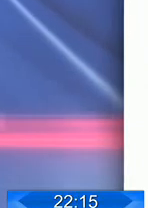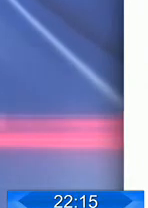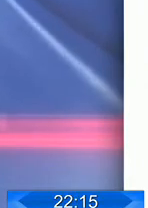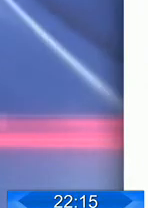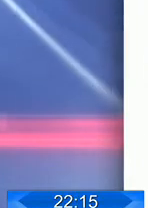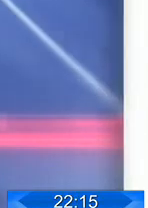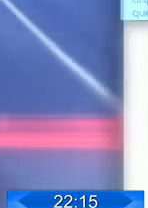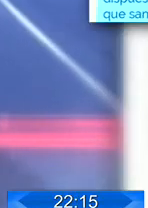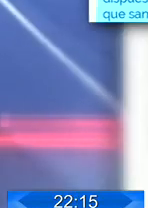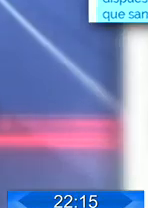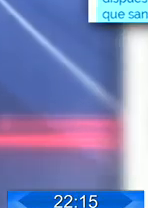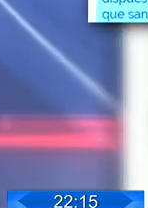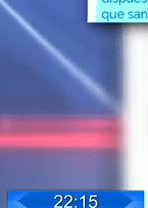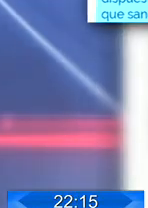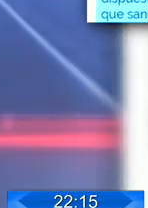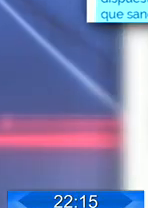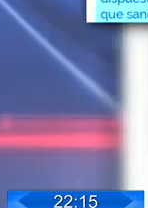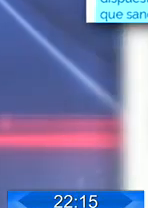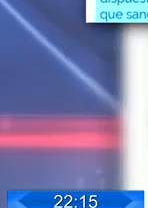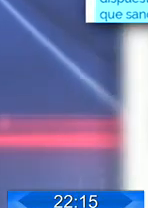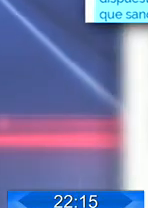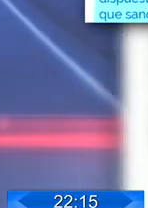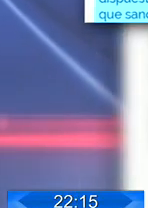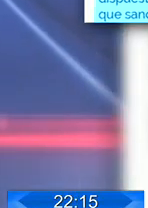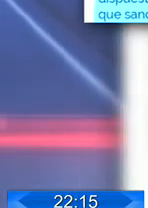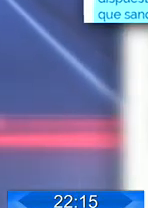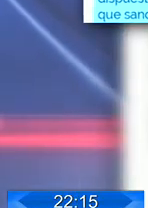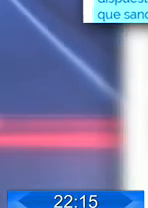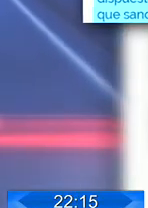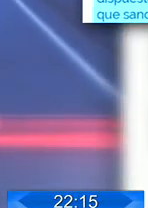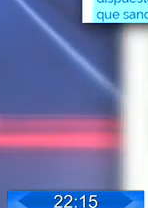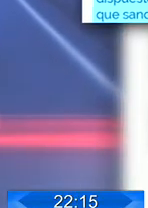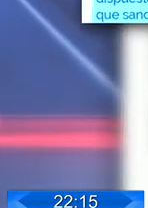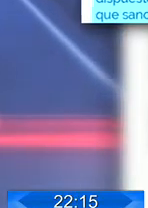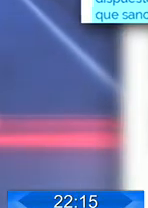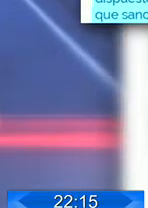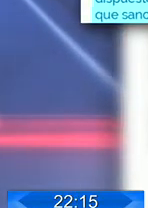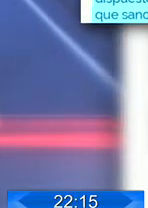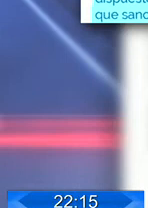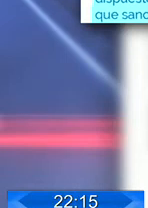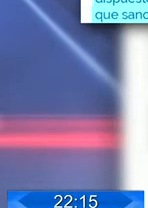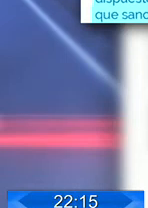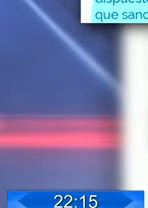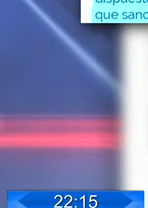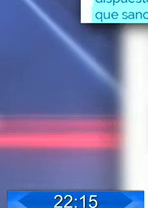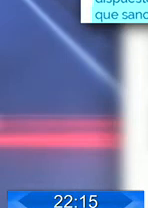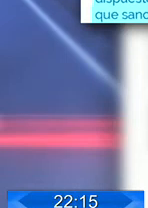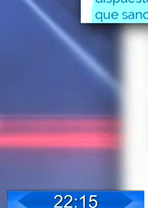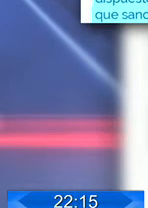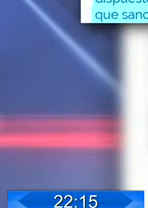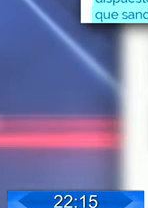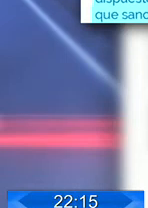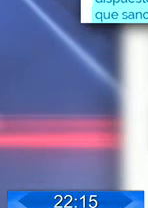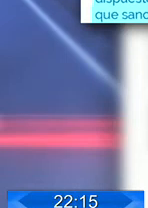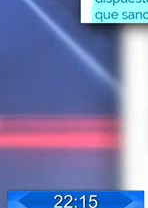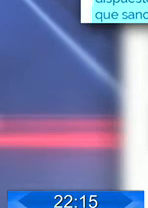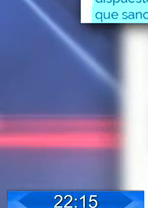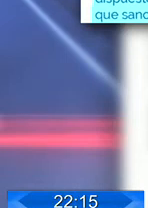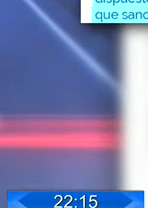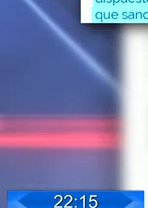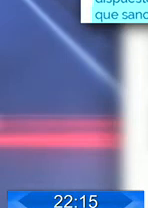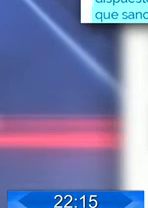por aceptar el habeas corpus y anunció que analizará las acciones legales que tomará en atención a lo dispuesto en el tipo penal